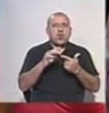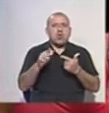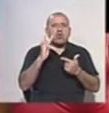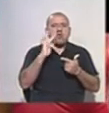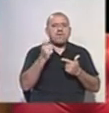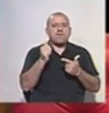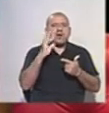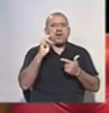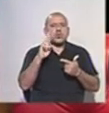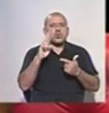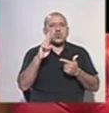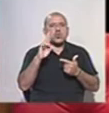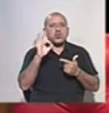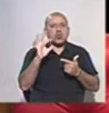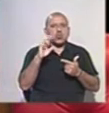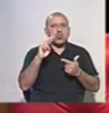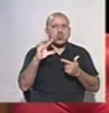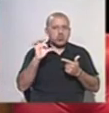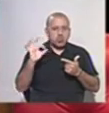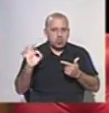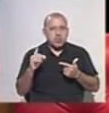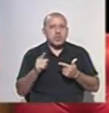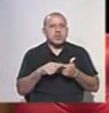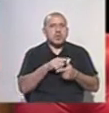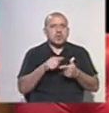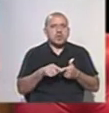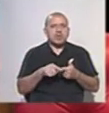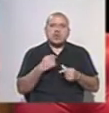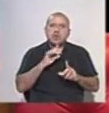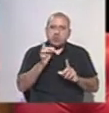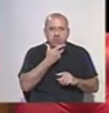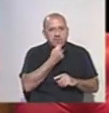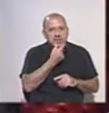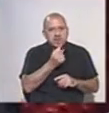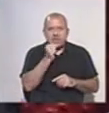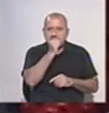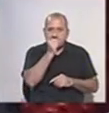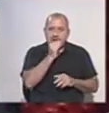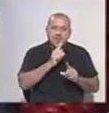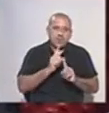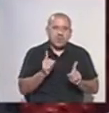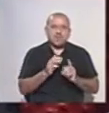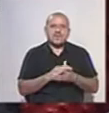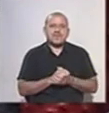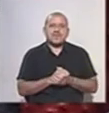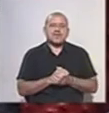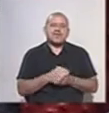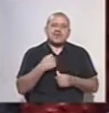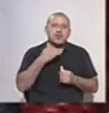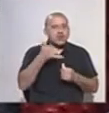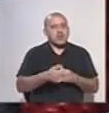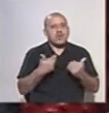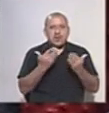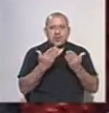canciones escritas con él. Pero con Dios y con San Pedro. No son fáciles de cantar, ¿eh? No. Tengo que estudiar mucho más